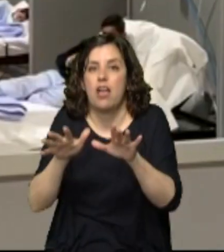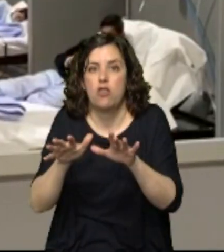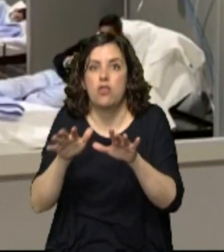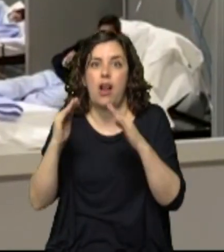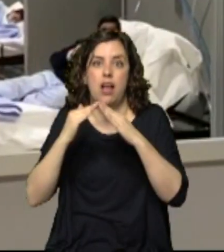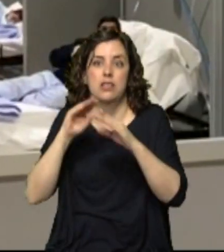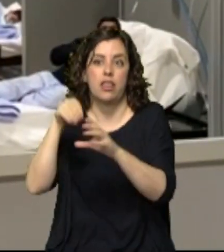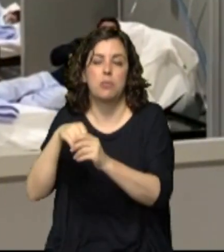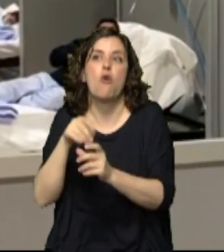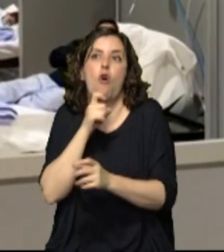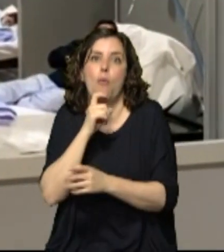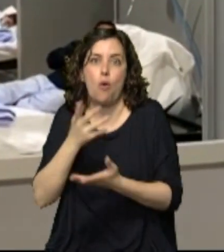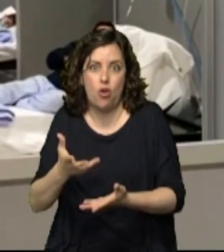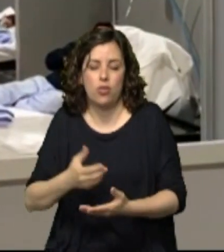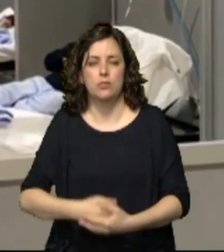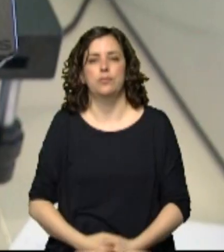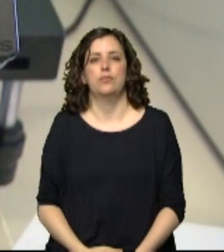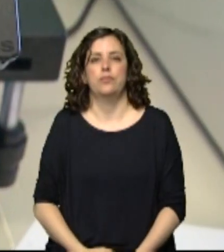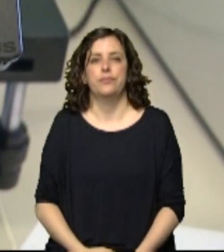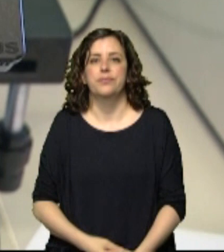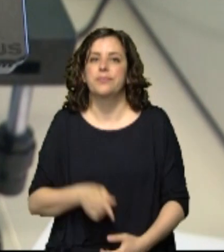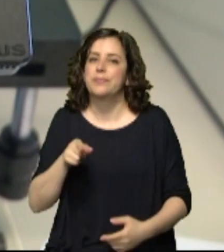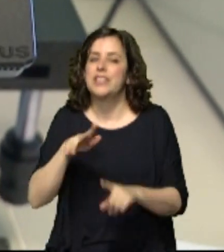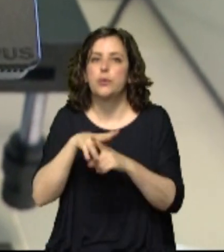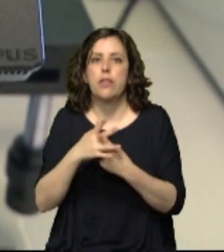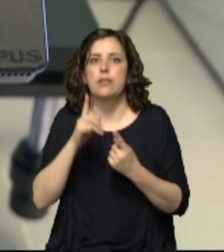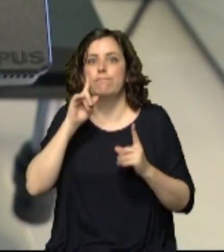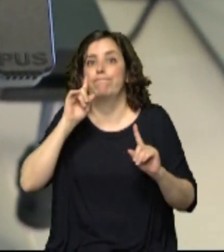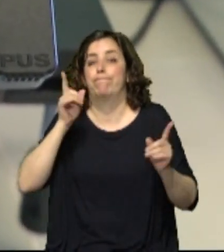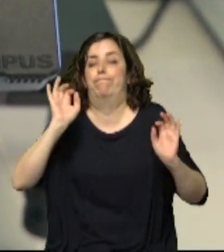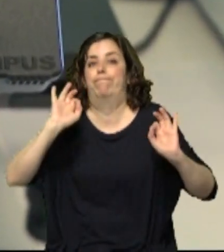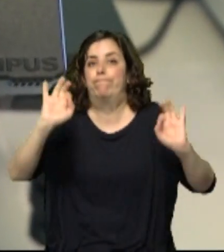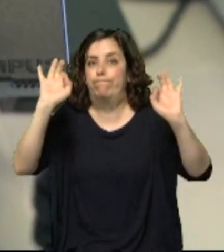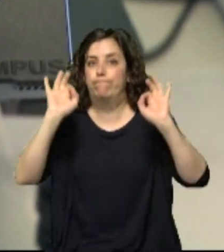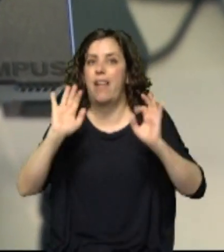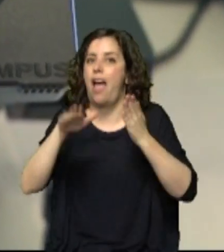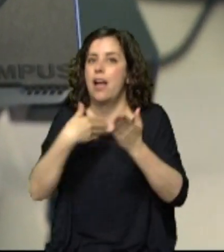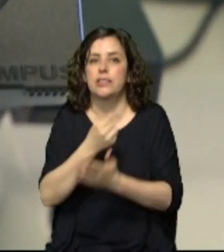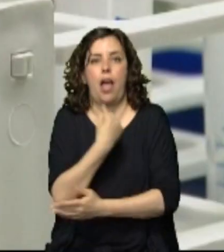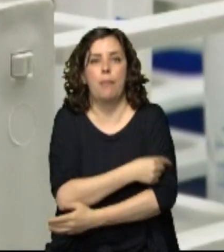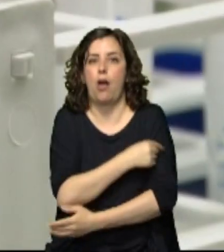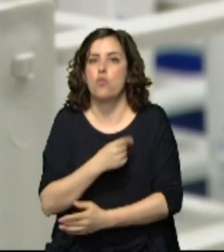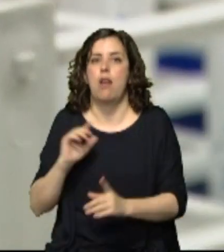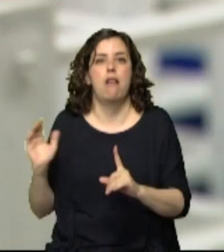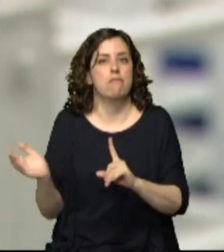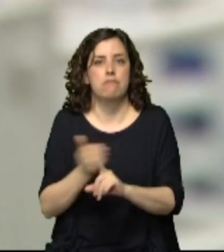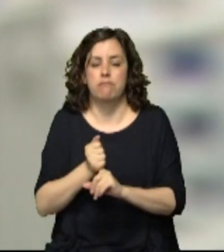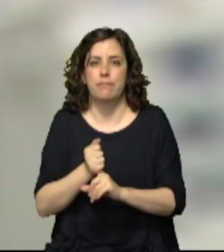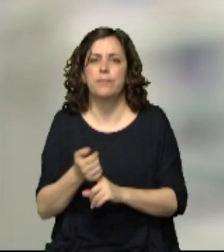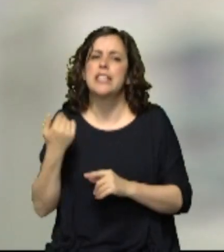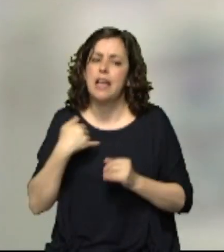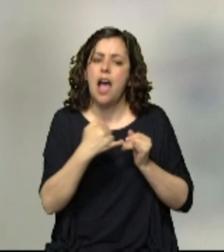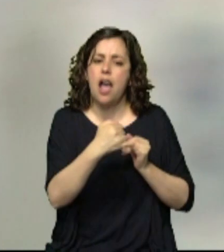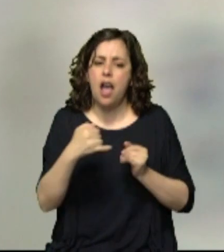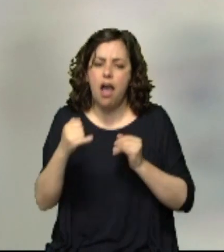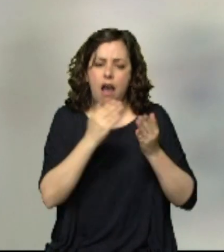semanas. Entender para hacer frente a una situación excepcional hasta que llegue la vacuna definitiva. Hay 6 que están en estudio clínico muy